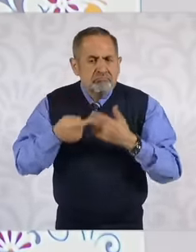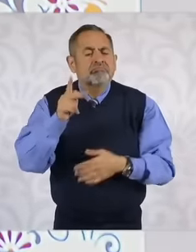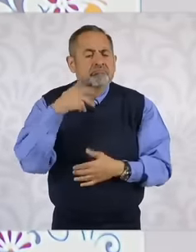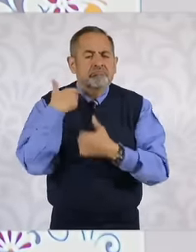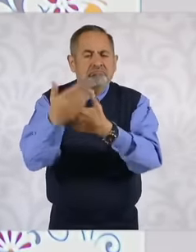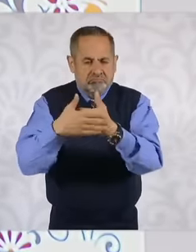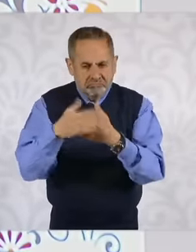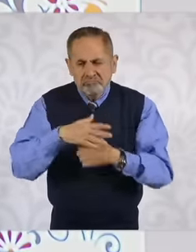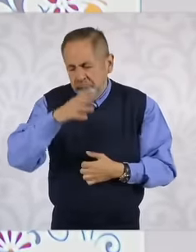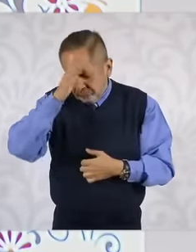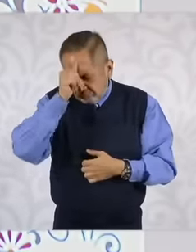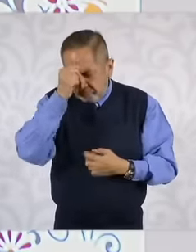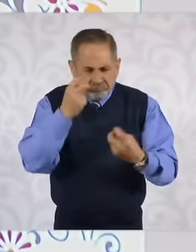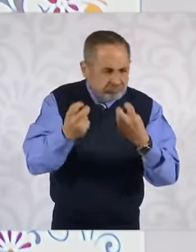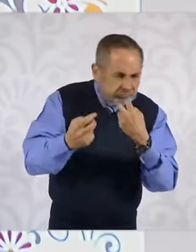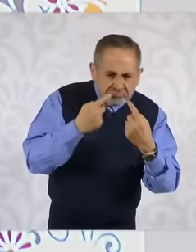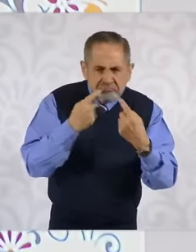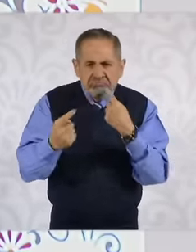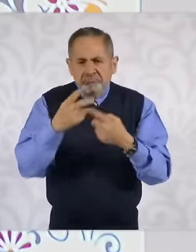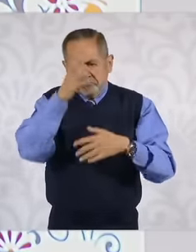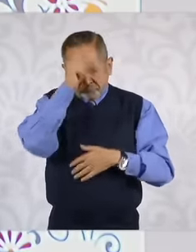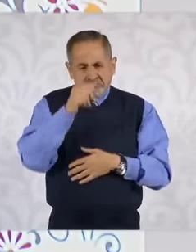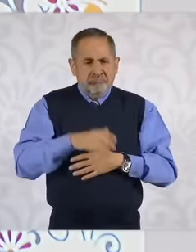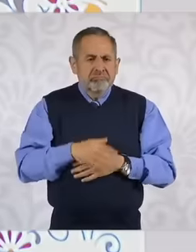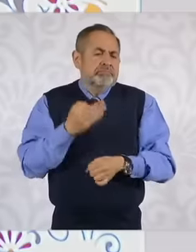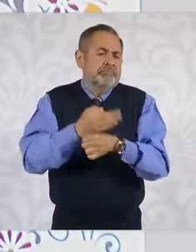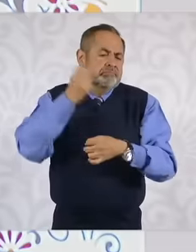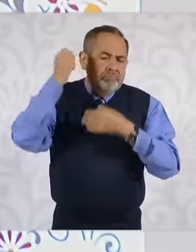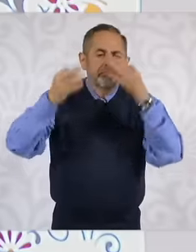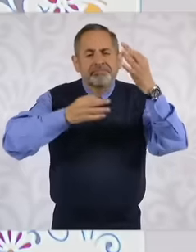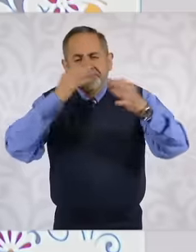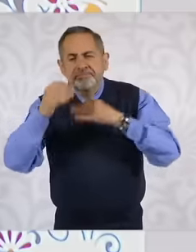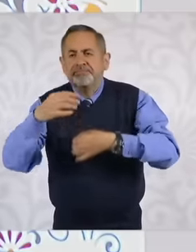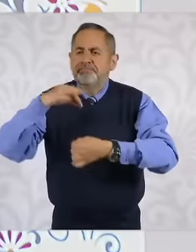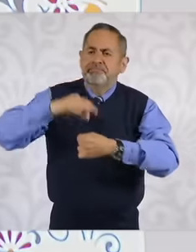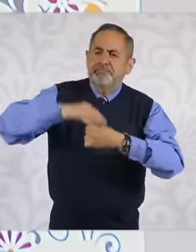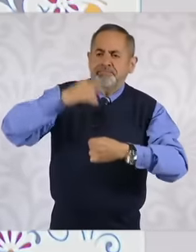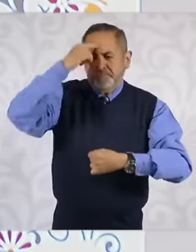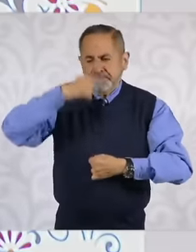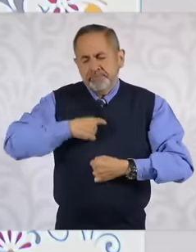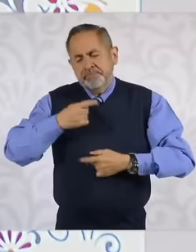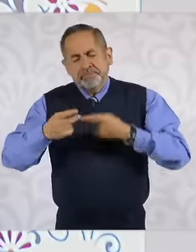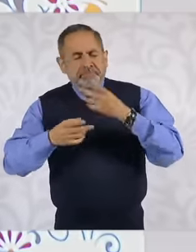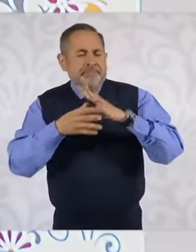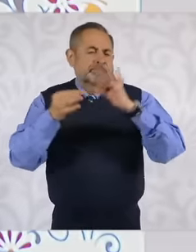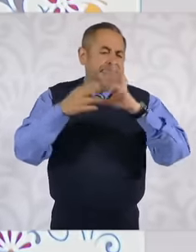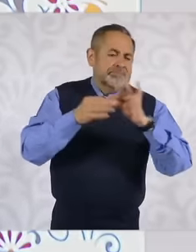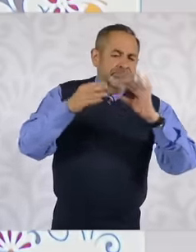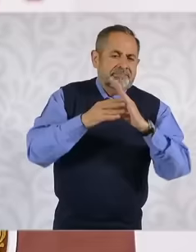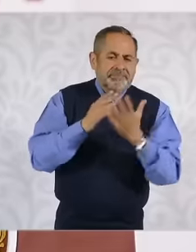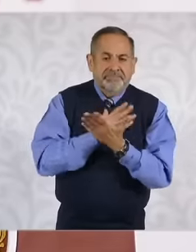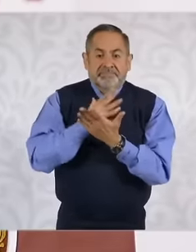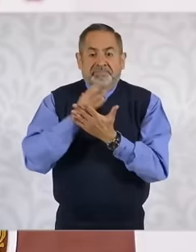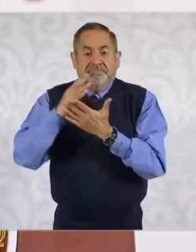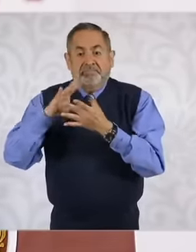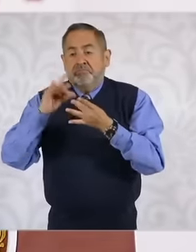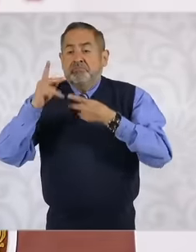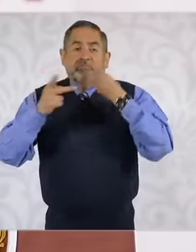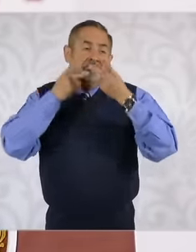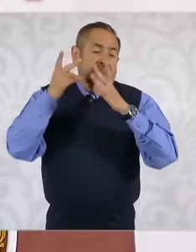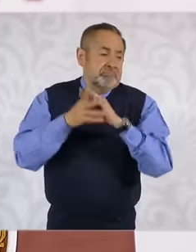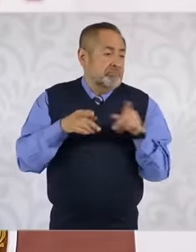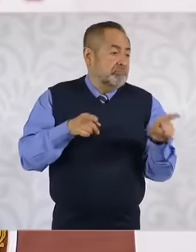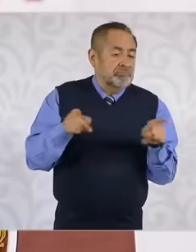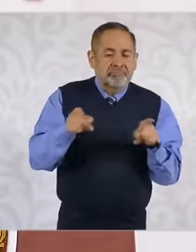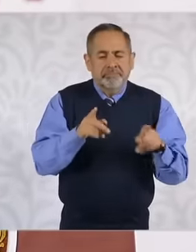acuerdo, no están en campaña, obviamente, pues también hay mayores estridencias en uno